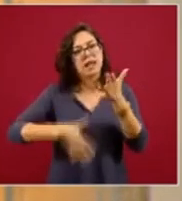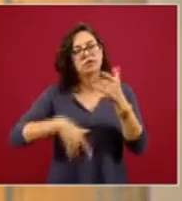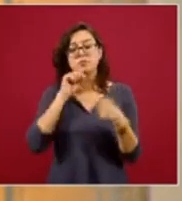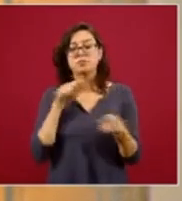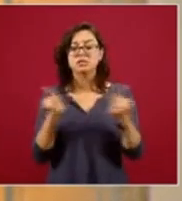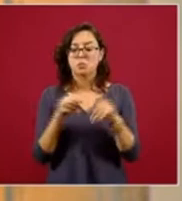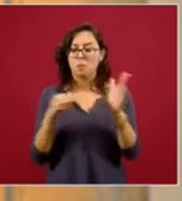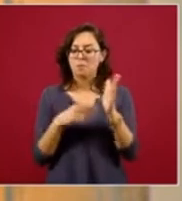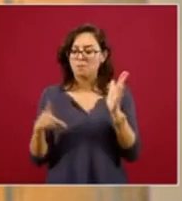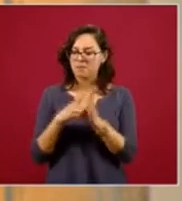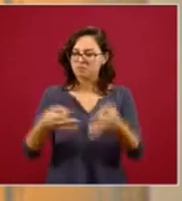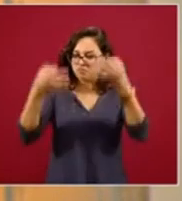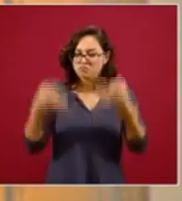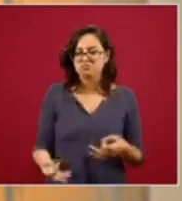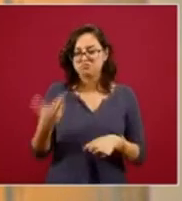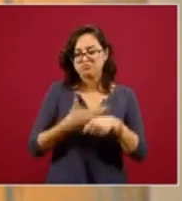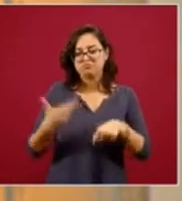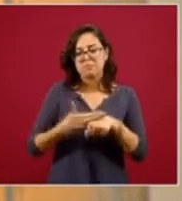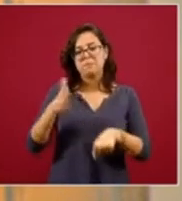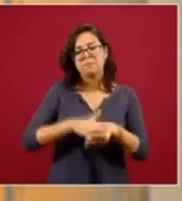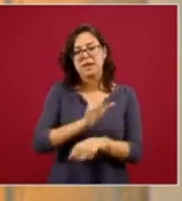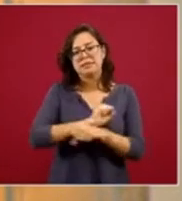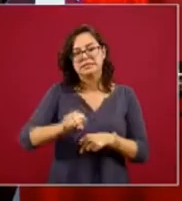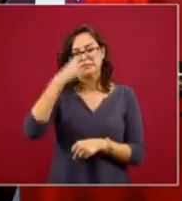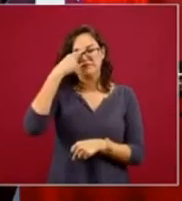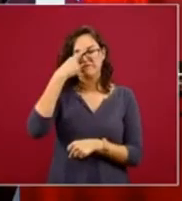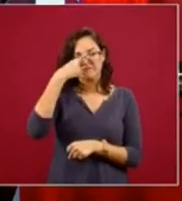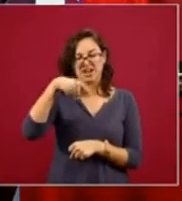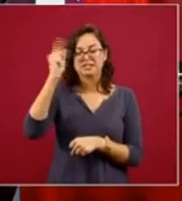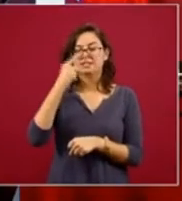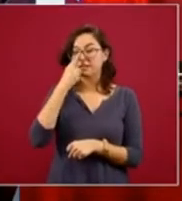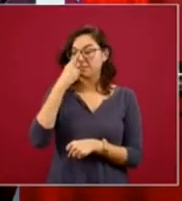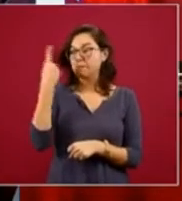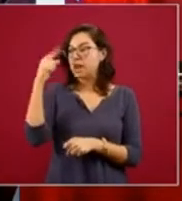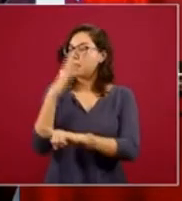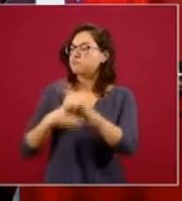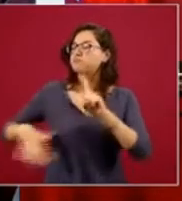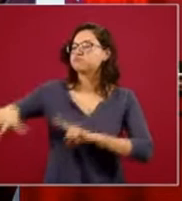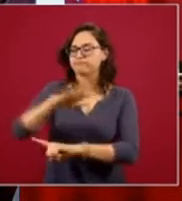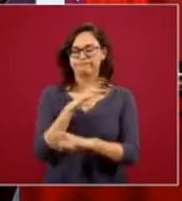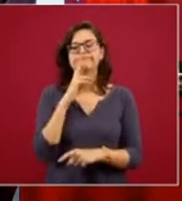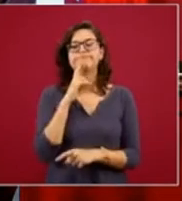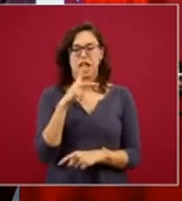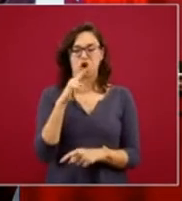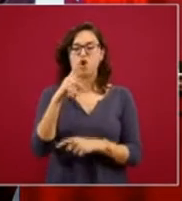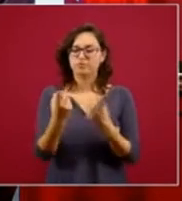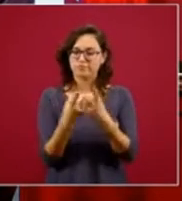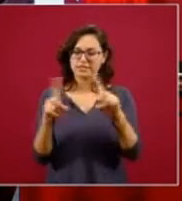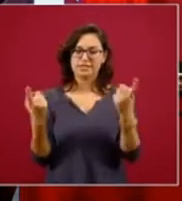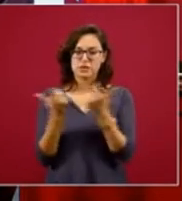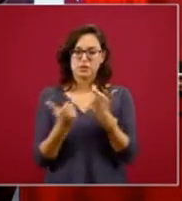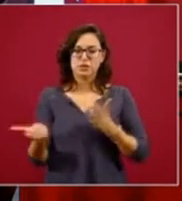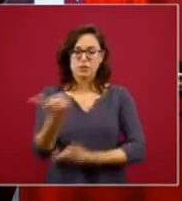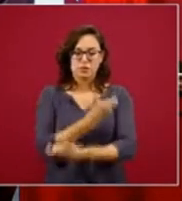probadas para simplificar los trámites que afectan a los ciudadanos y empresarios, provocando un entorno favorable a las inversiones y el desarrollo